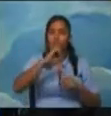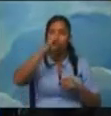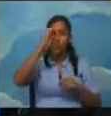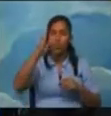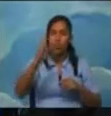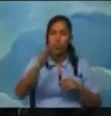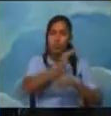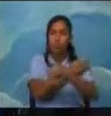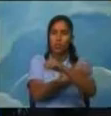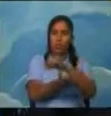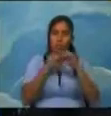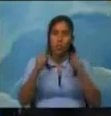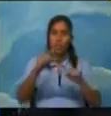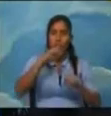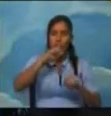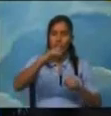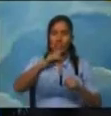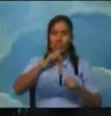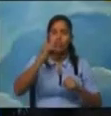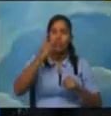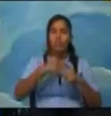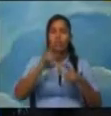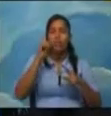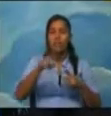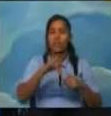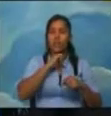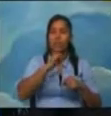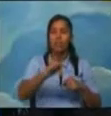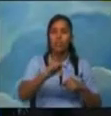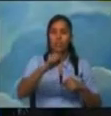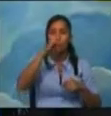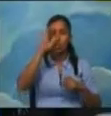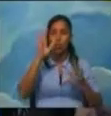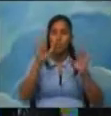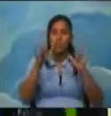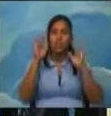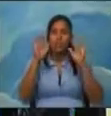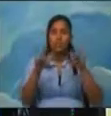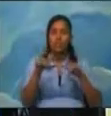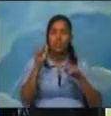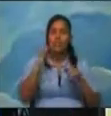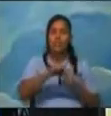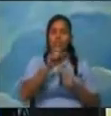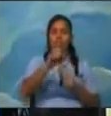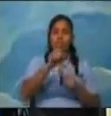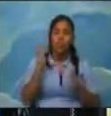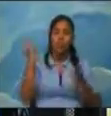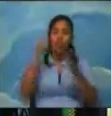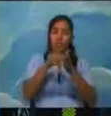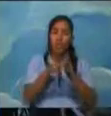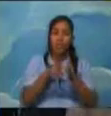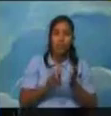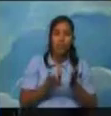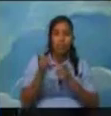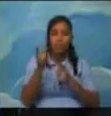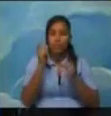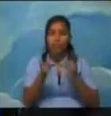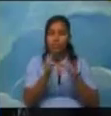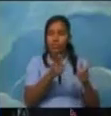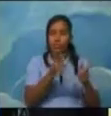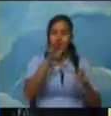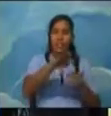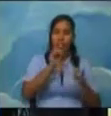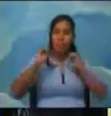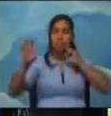Dios fuerte, celoso, pero también Dios es un Dios misericordioso. Si ustedes llegan a la condición de estar esparcidos,